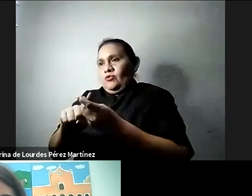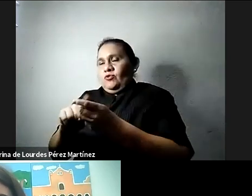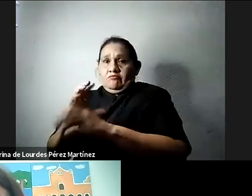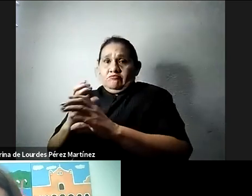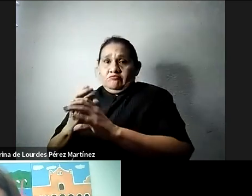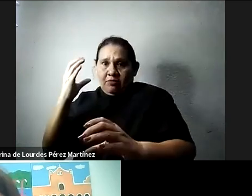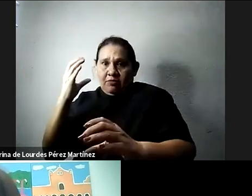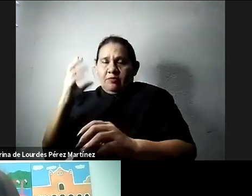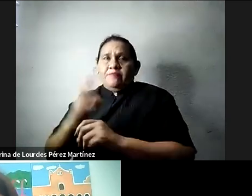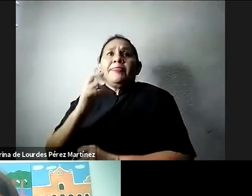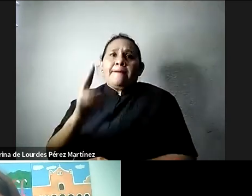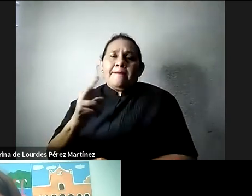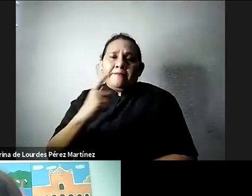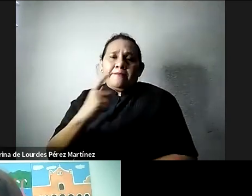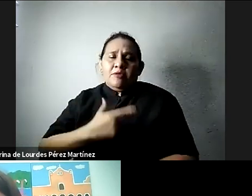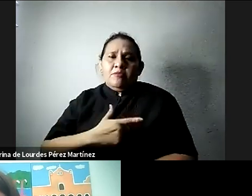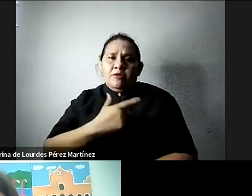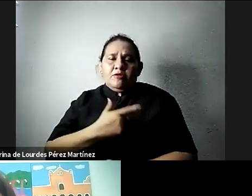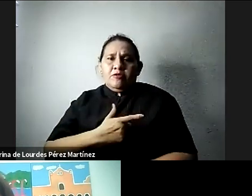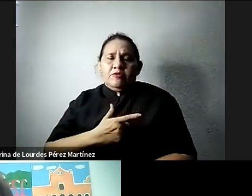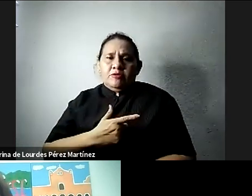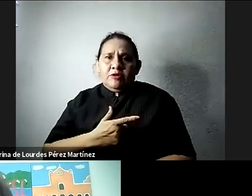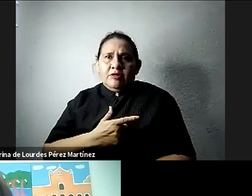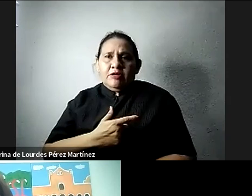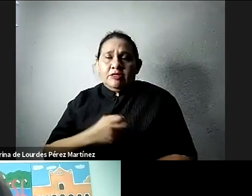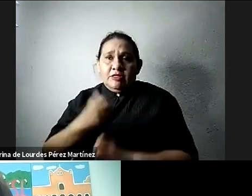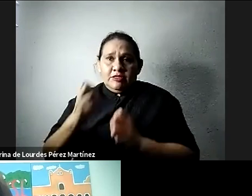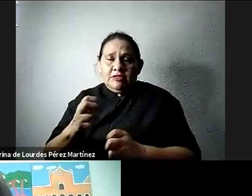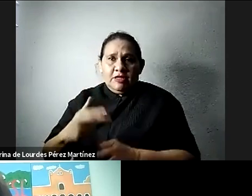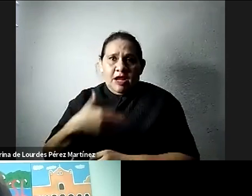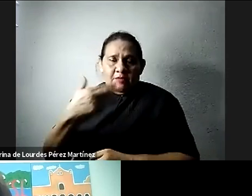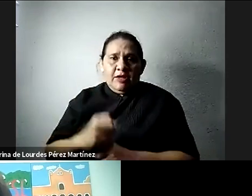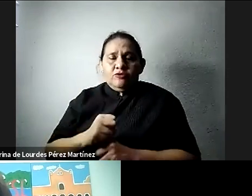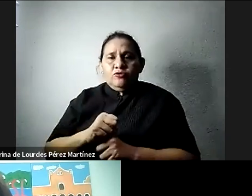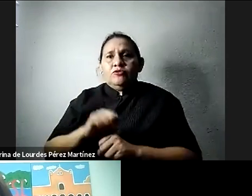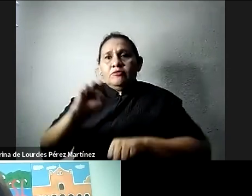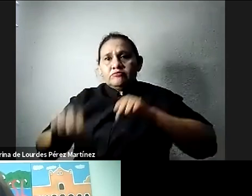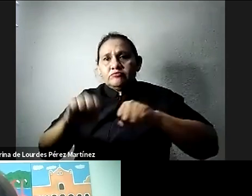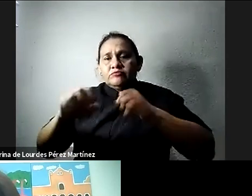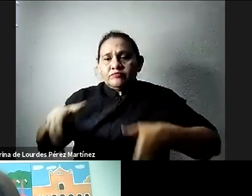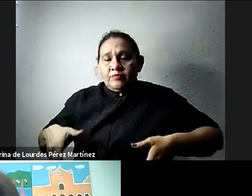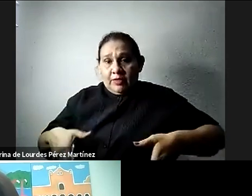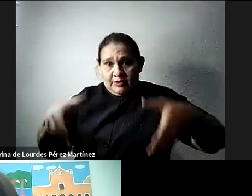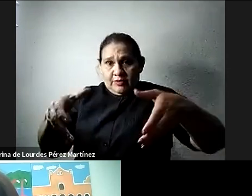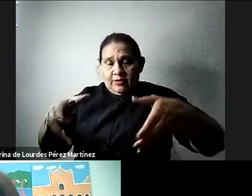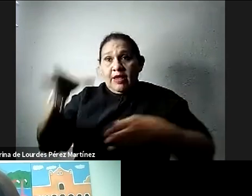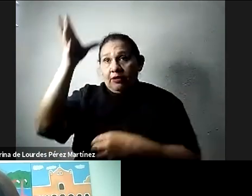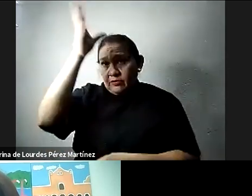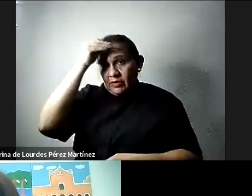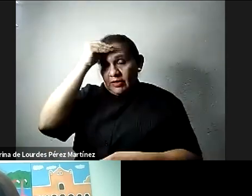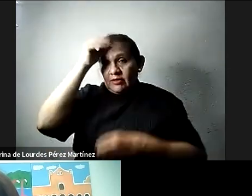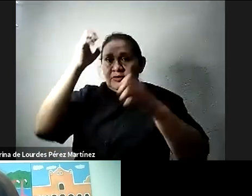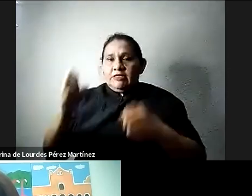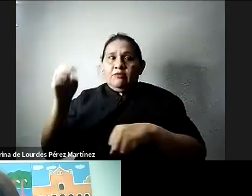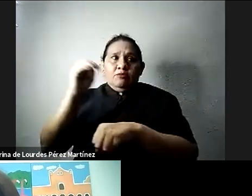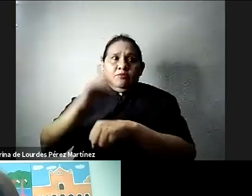Bueno, y también me gustaría, cuando ahorita que se está hablando de las vías ciclistas, o O sea, también es un aprendizaje de los que estamos